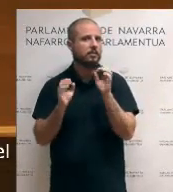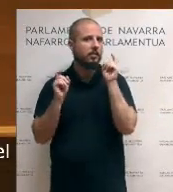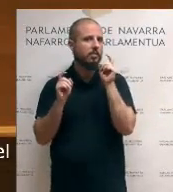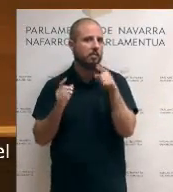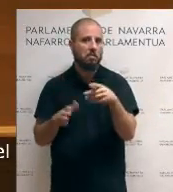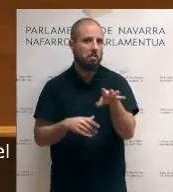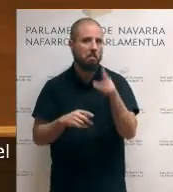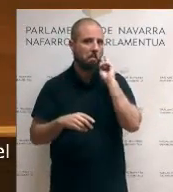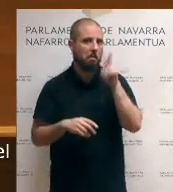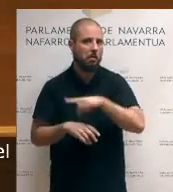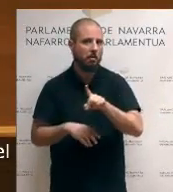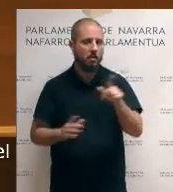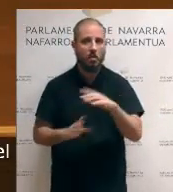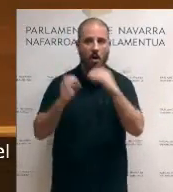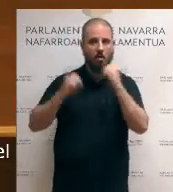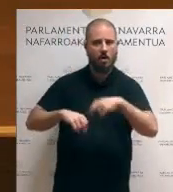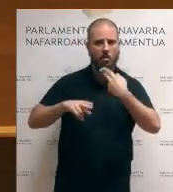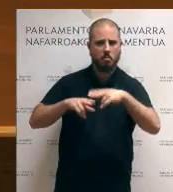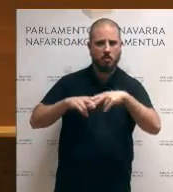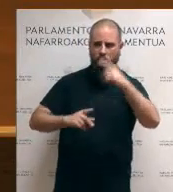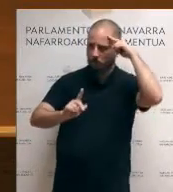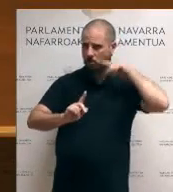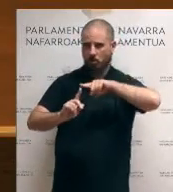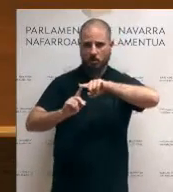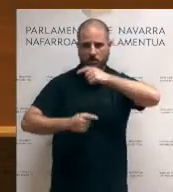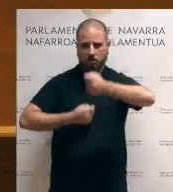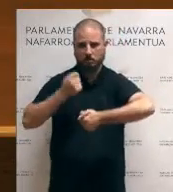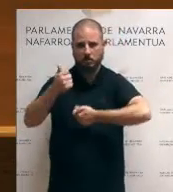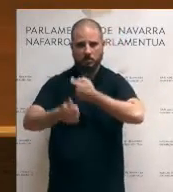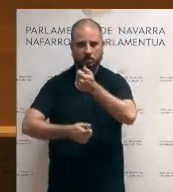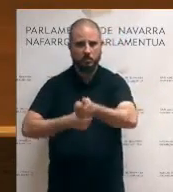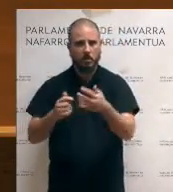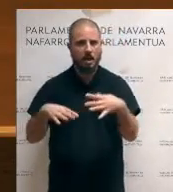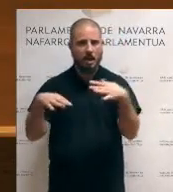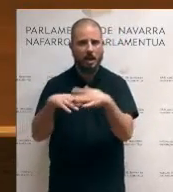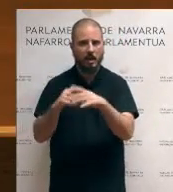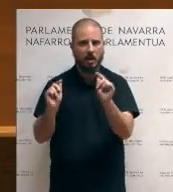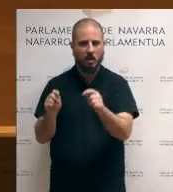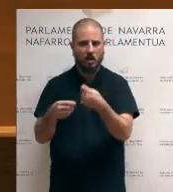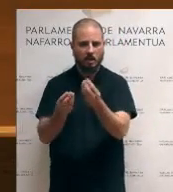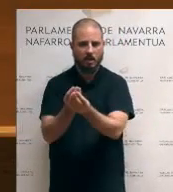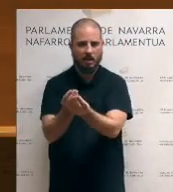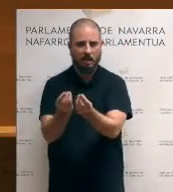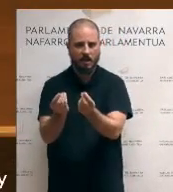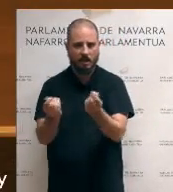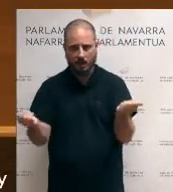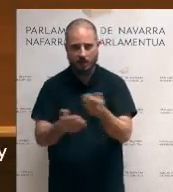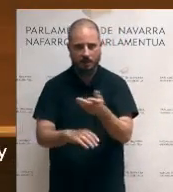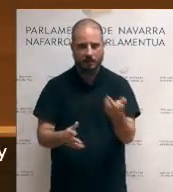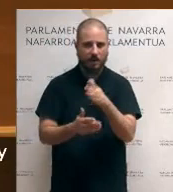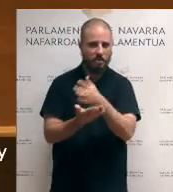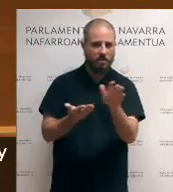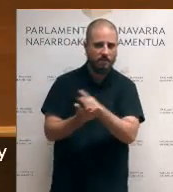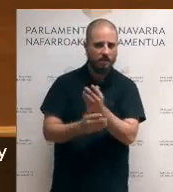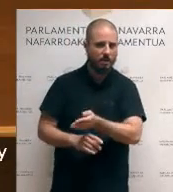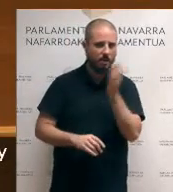gobierno político para eliminar de forma progresiva la red concertada y de forma radical la escuela diferenciada es atentar